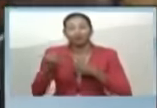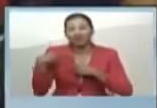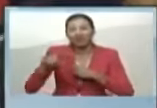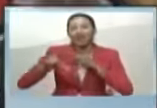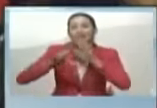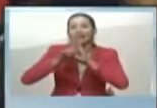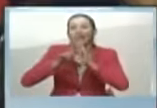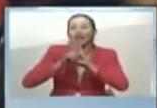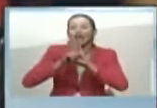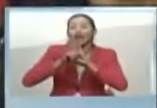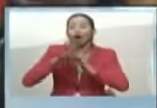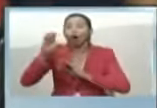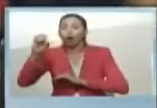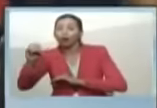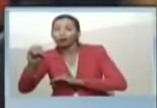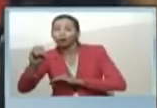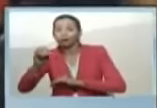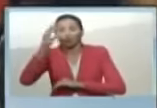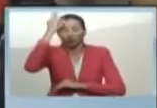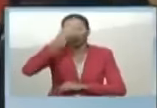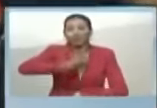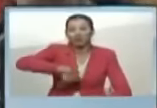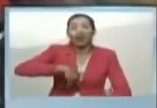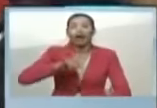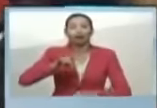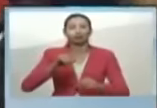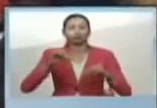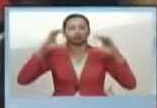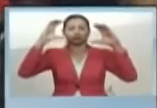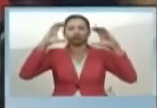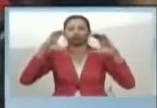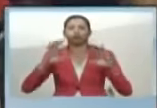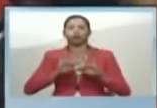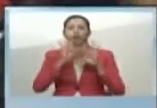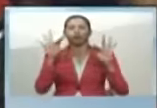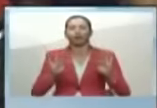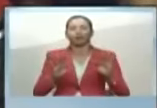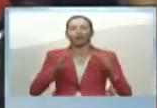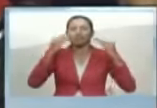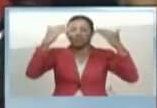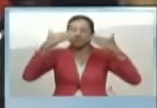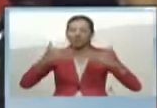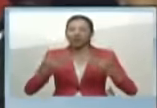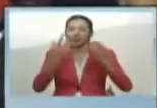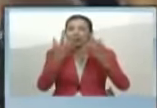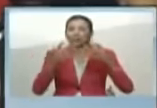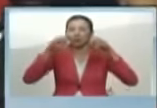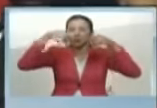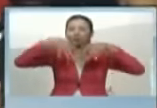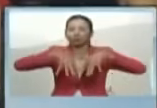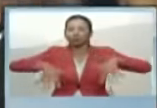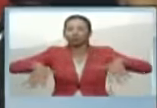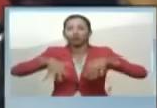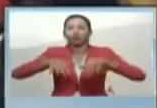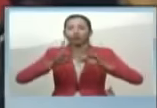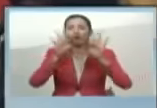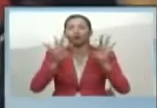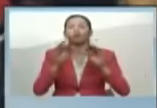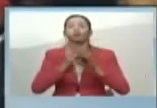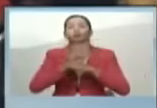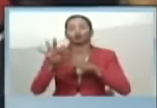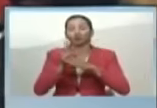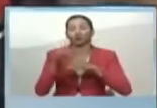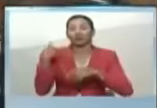Porque nosotros allí establecimos la estructura y funcionamiento de nuestro Consejo Presidencial. Y tenemos